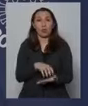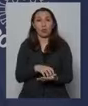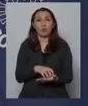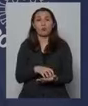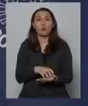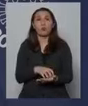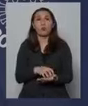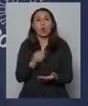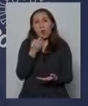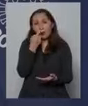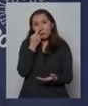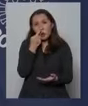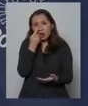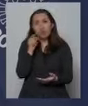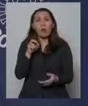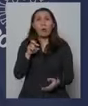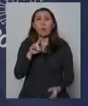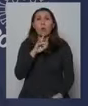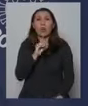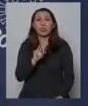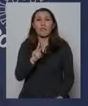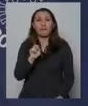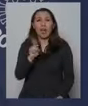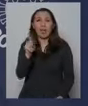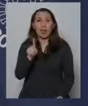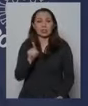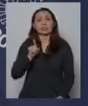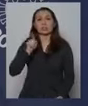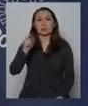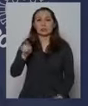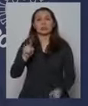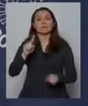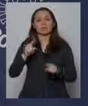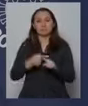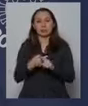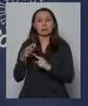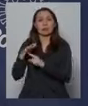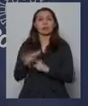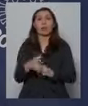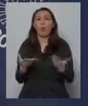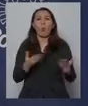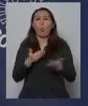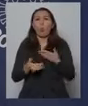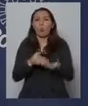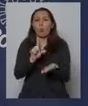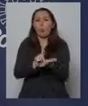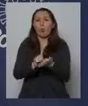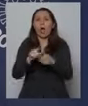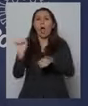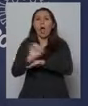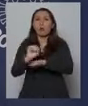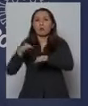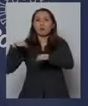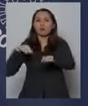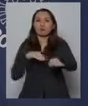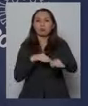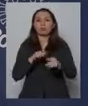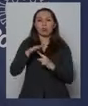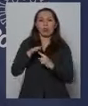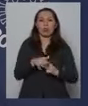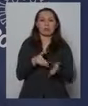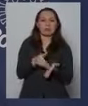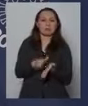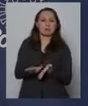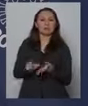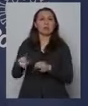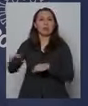Puerto Varas, en donde se registró un nuevo hecho en estacionamientos, discriminando a personal de salud que